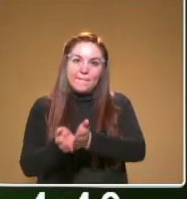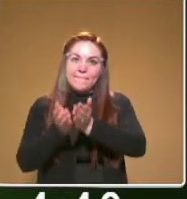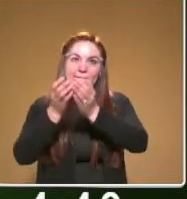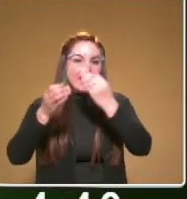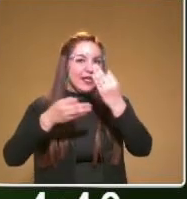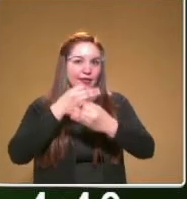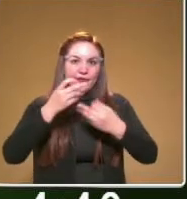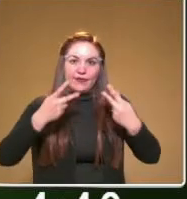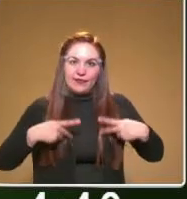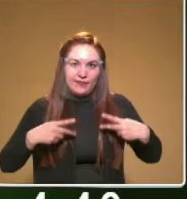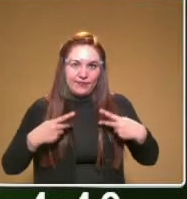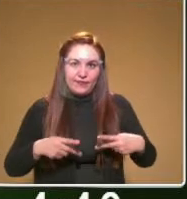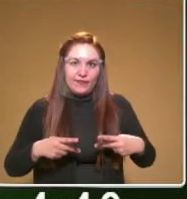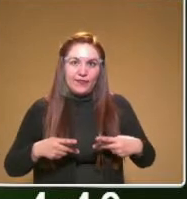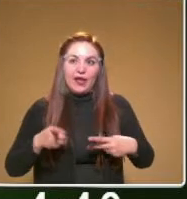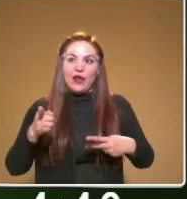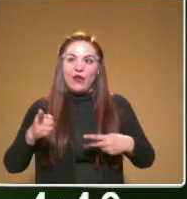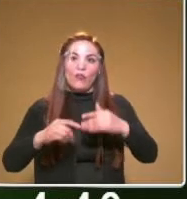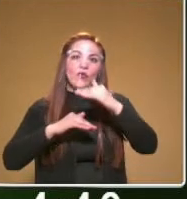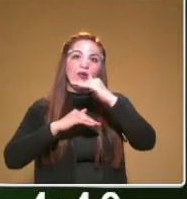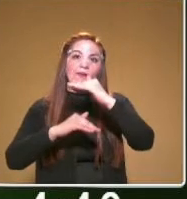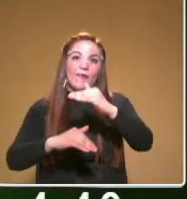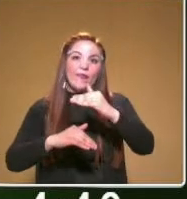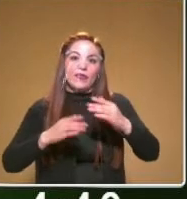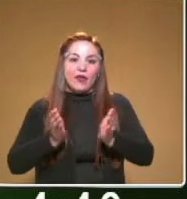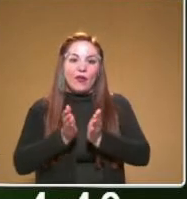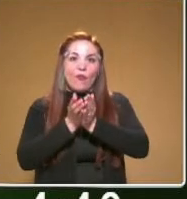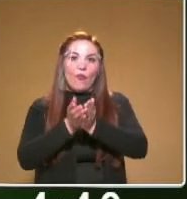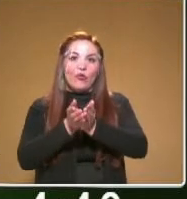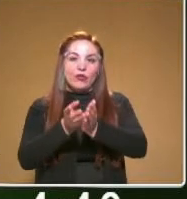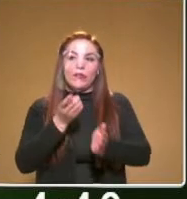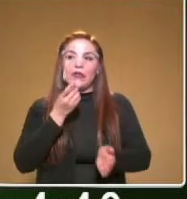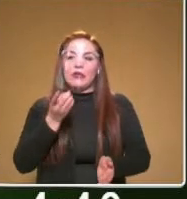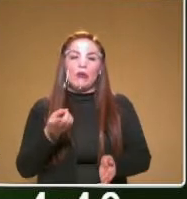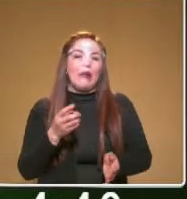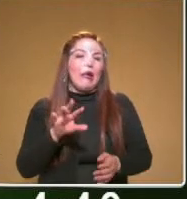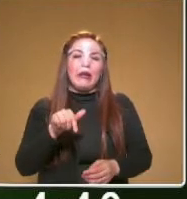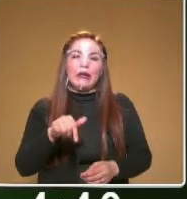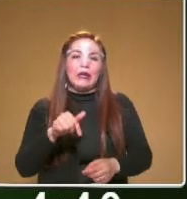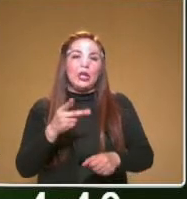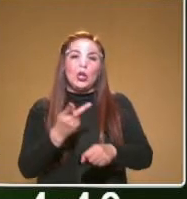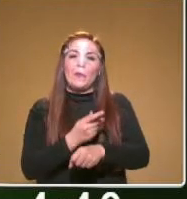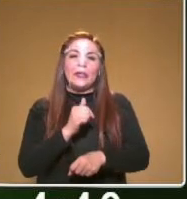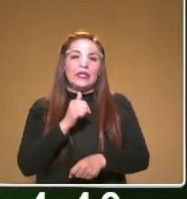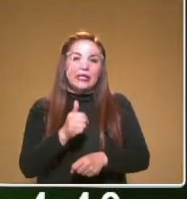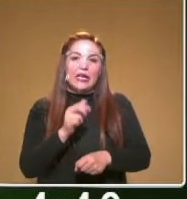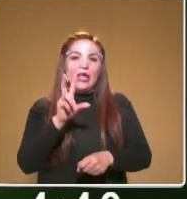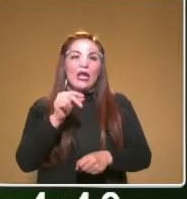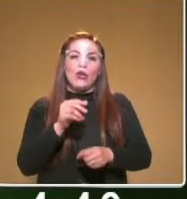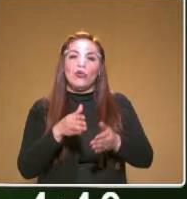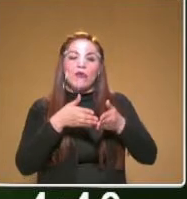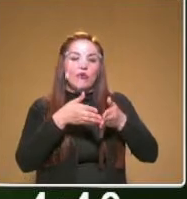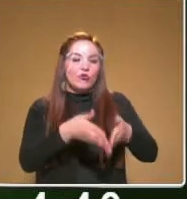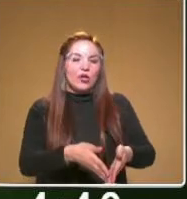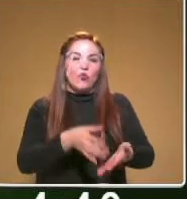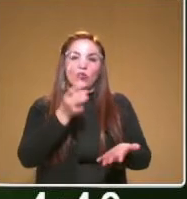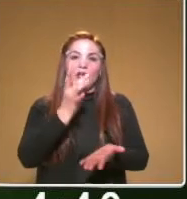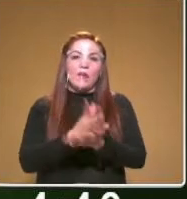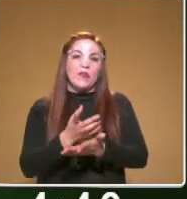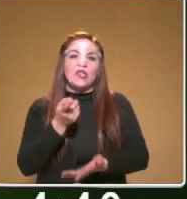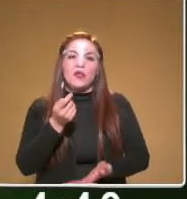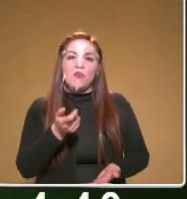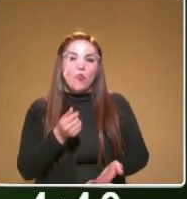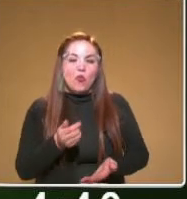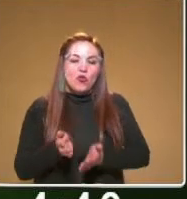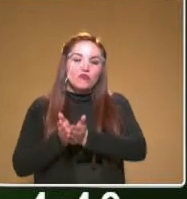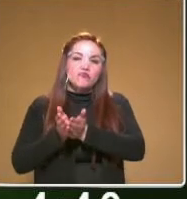Sin embargo, él puso una cantidad menor porque su exceso de confianza decía, es que aquí no se va a hundir ningún barco, ¿para qué quiero más botes, verdad? Ok, ¿y hay